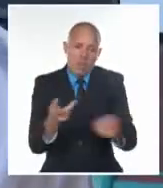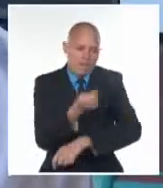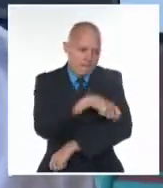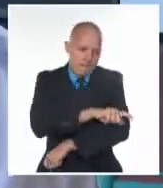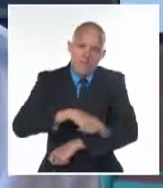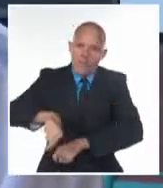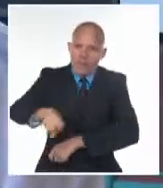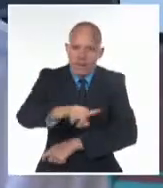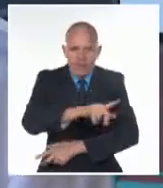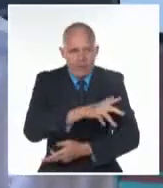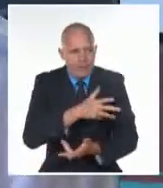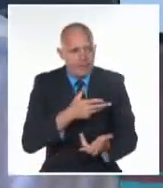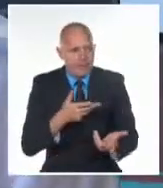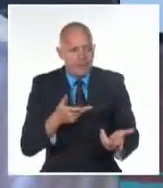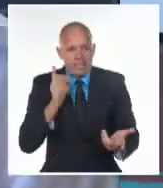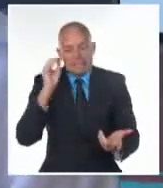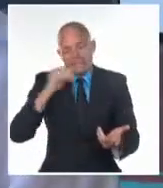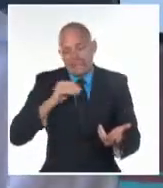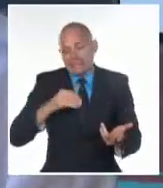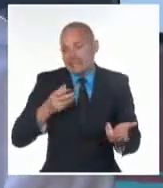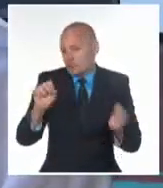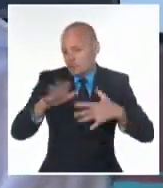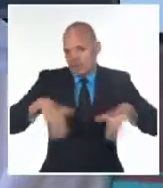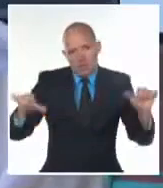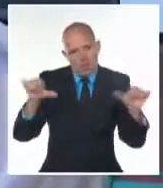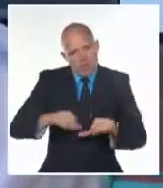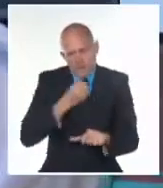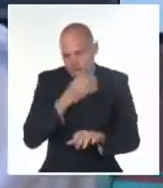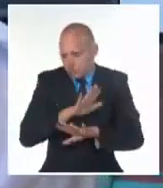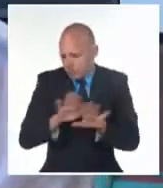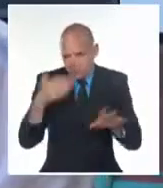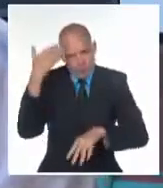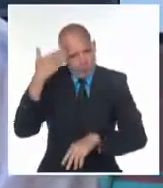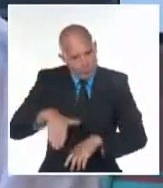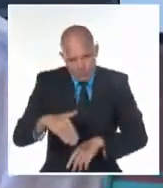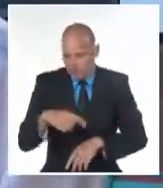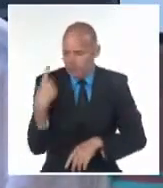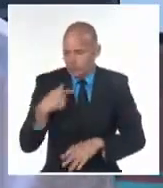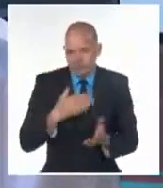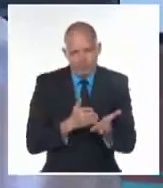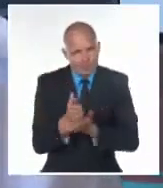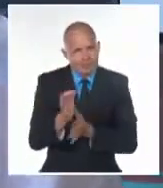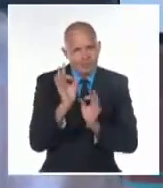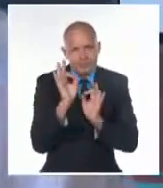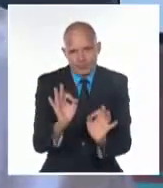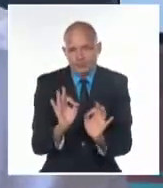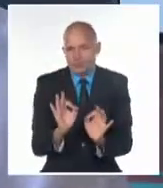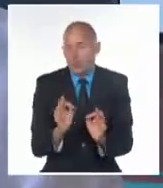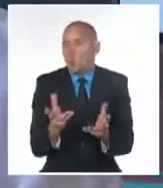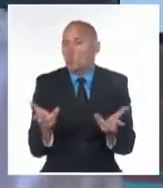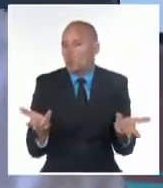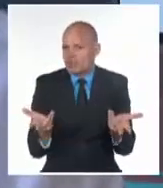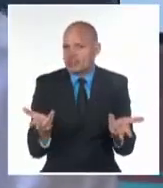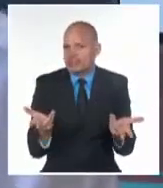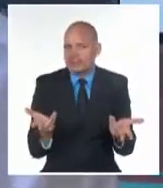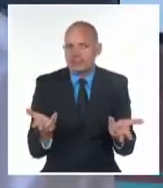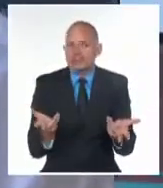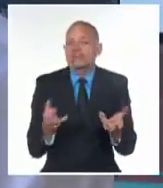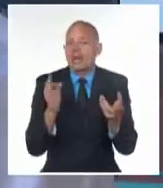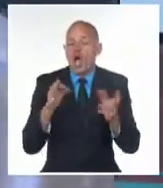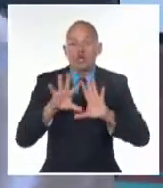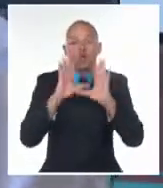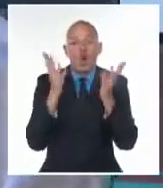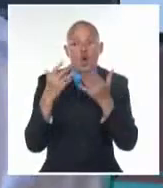difíciles circunstancias por las que está atravesando el país, pero es fundamental mantener todas las conquistas